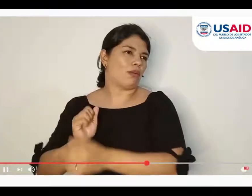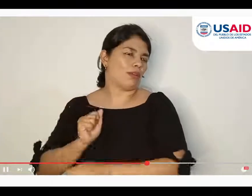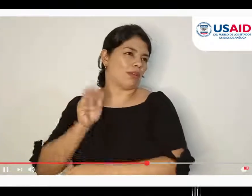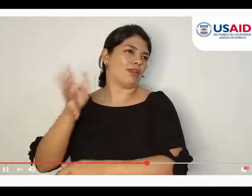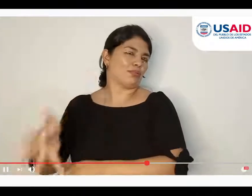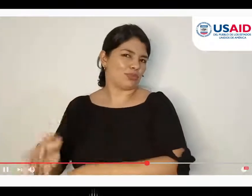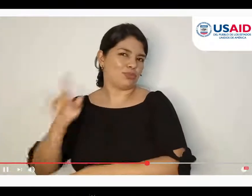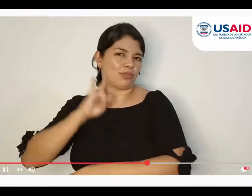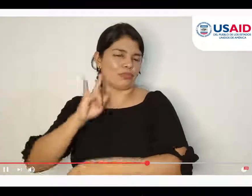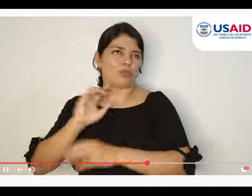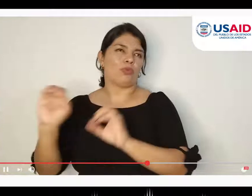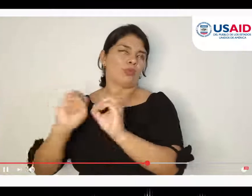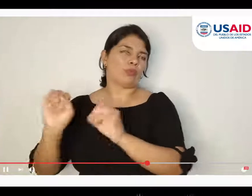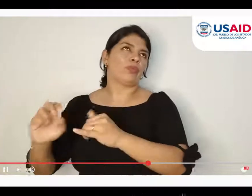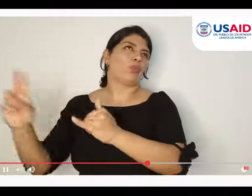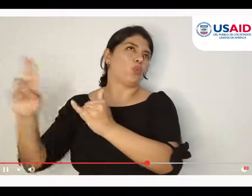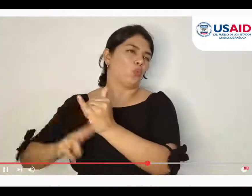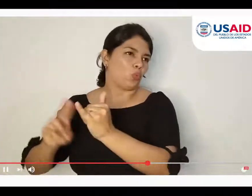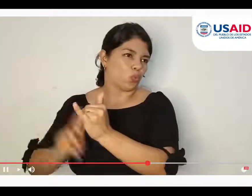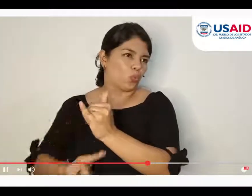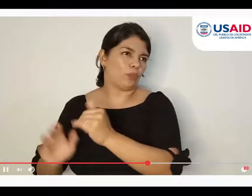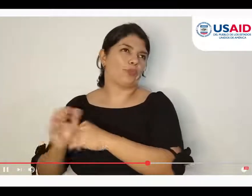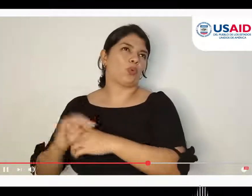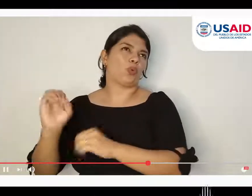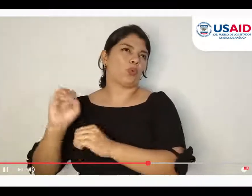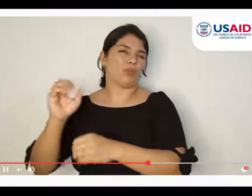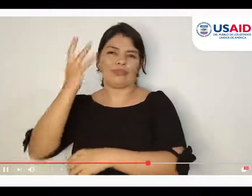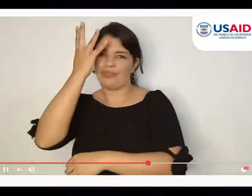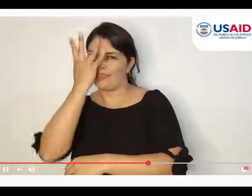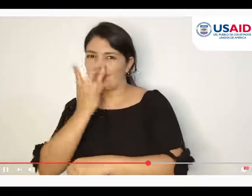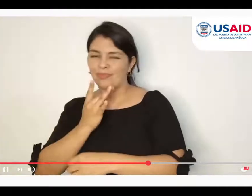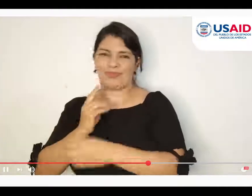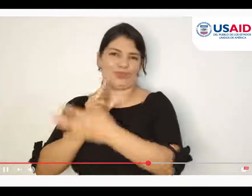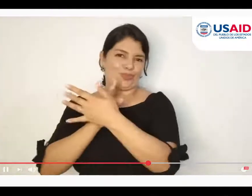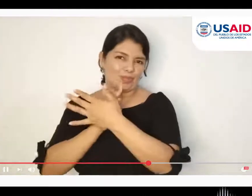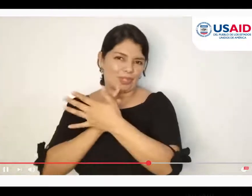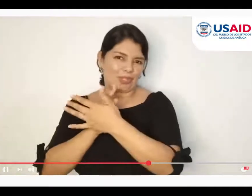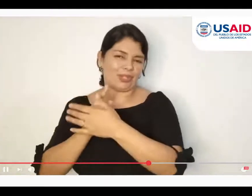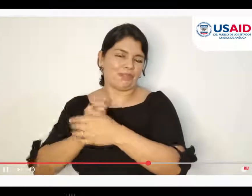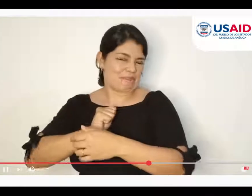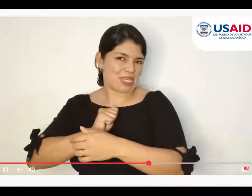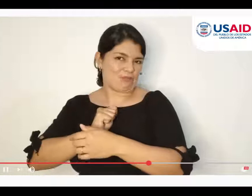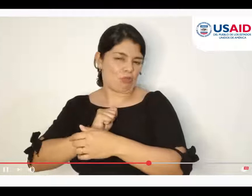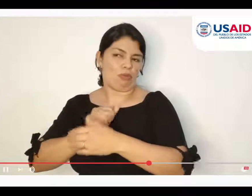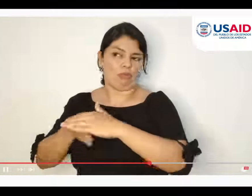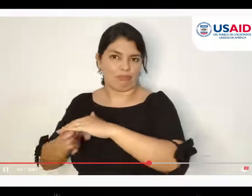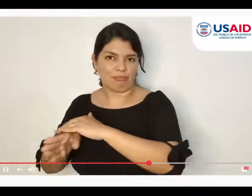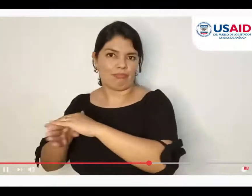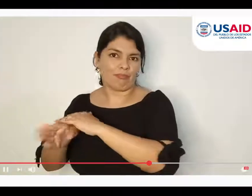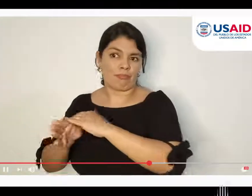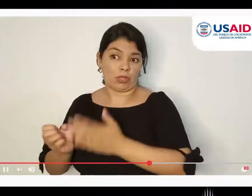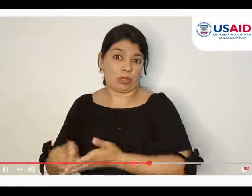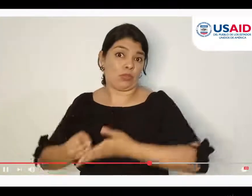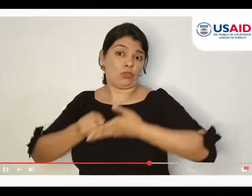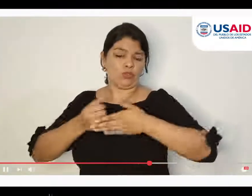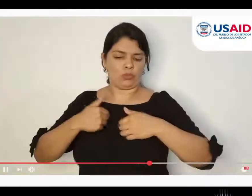diferentes páginas, YouTube, o, digamos, de redes sociales. Eso pues ayuda mucho, ¿sí?, el